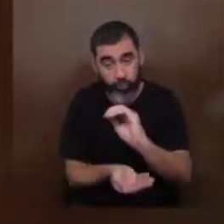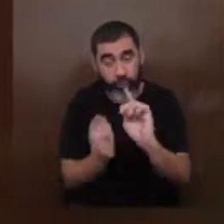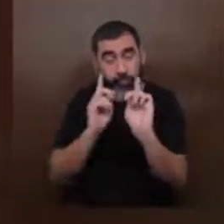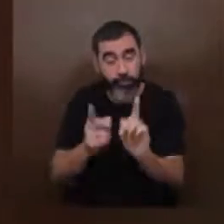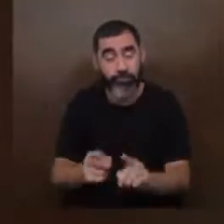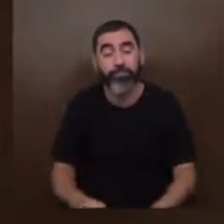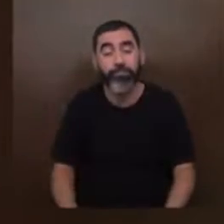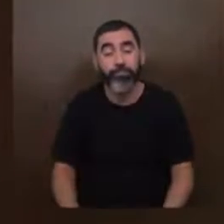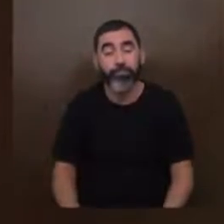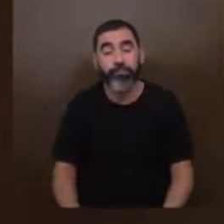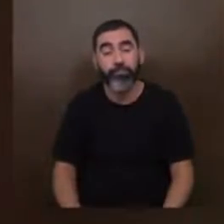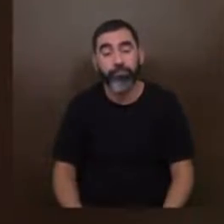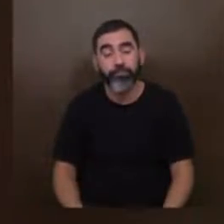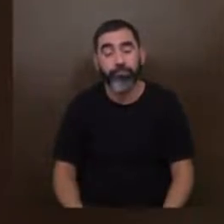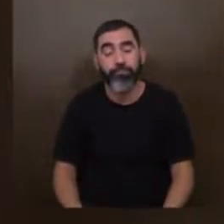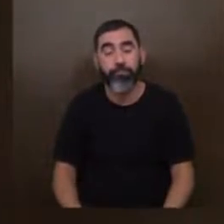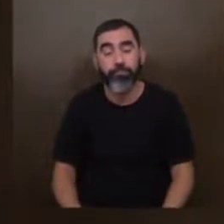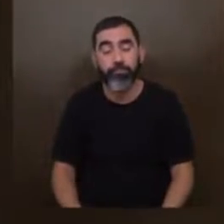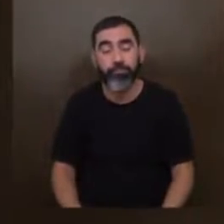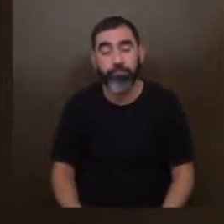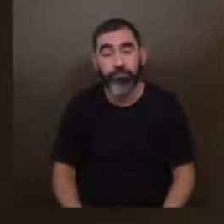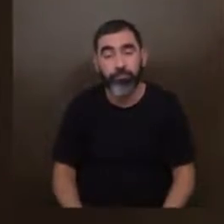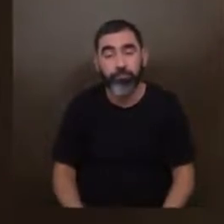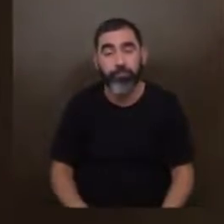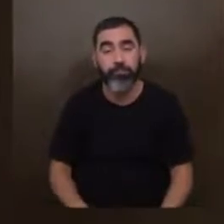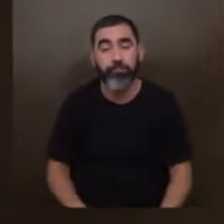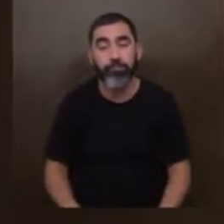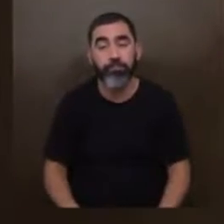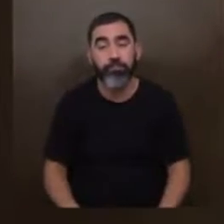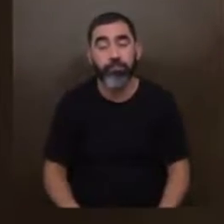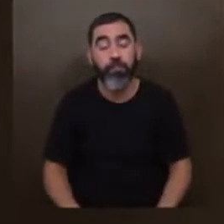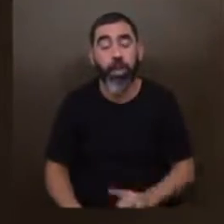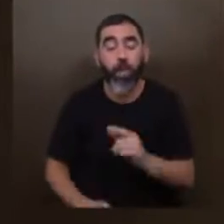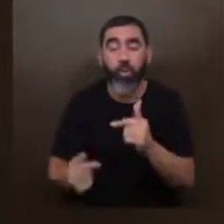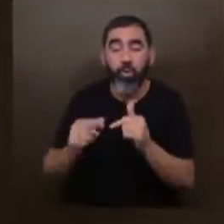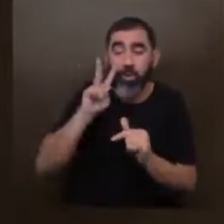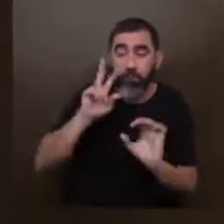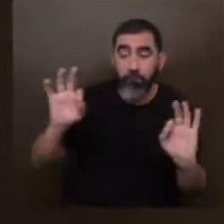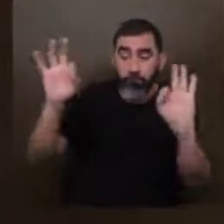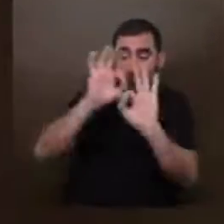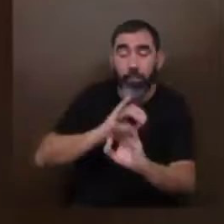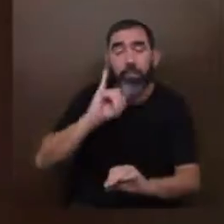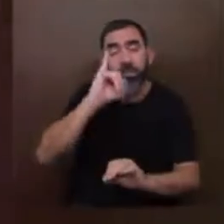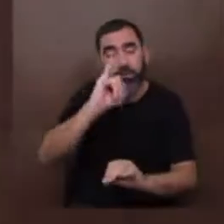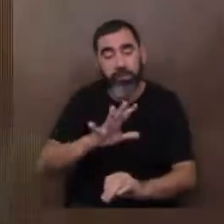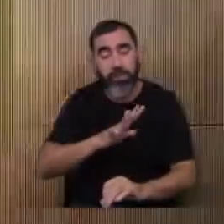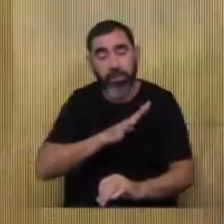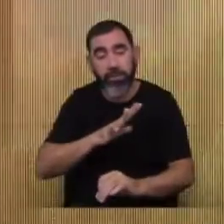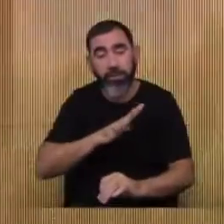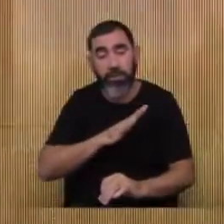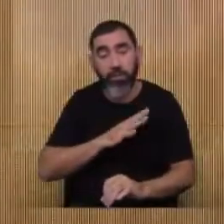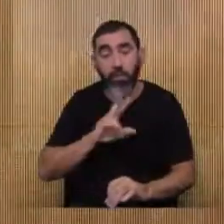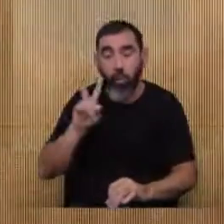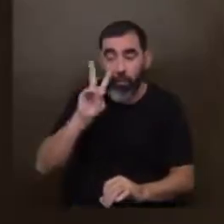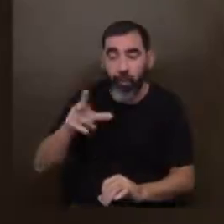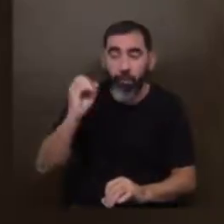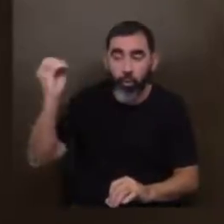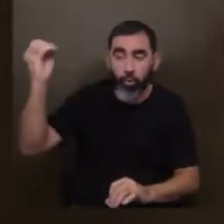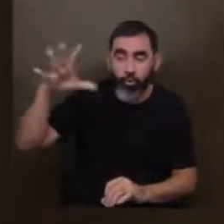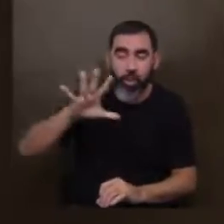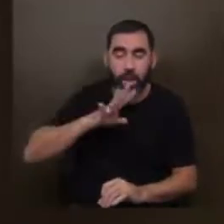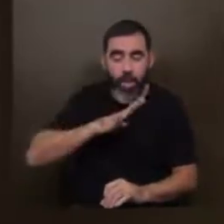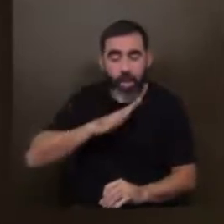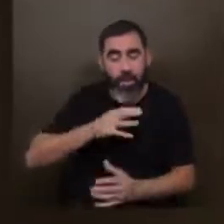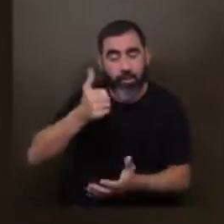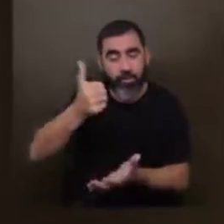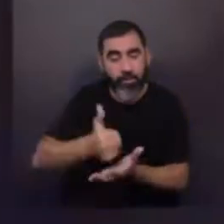hablar de una relación que no vemos, pero que siempre está, que es, como dice el dicho, no lo vemos, pero el Sol siempre está. Exacto.